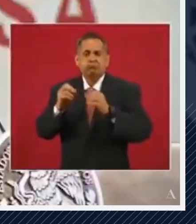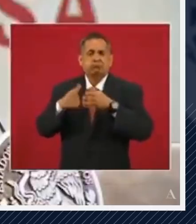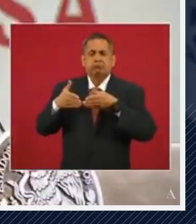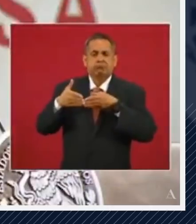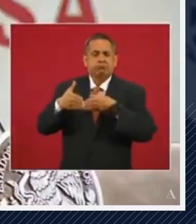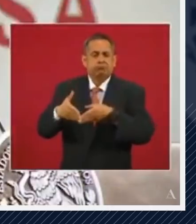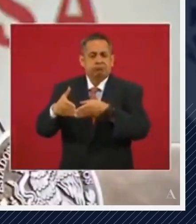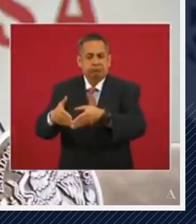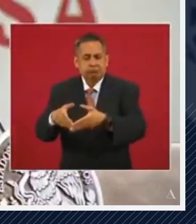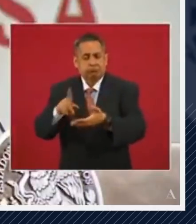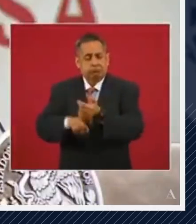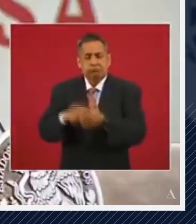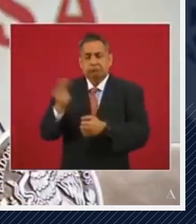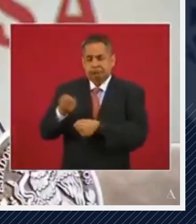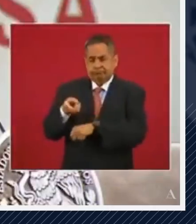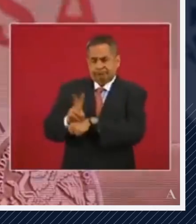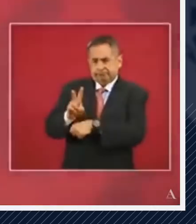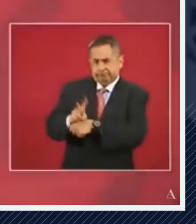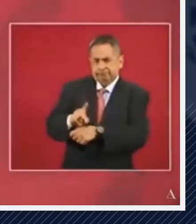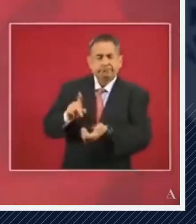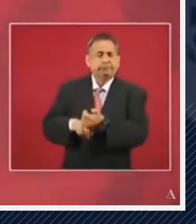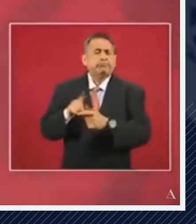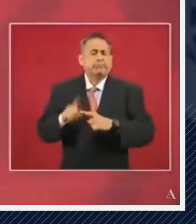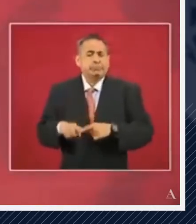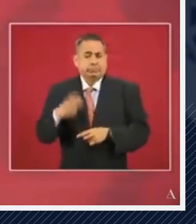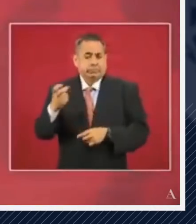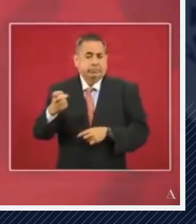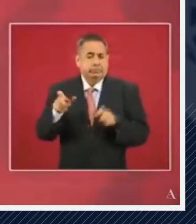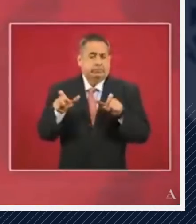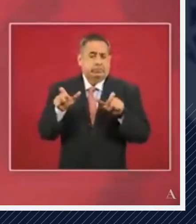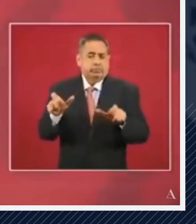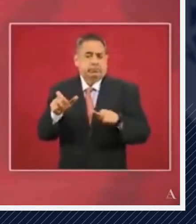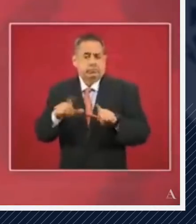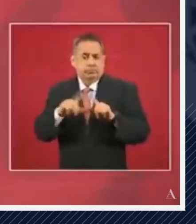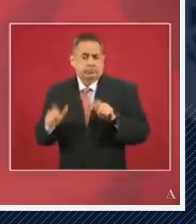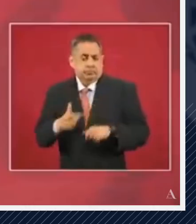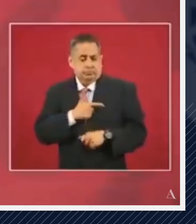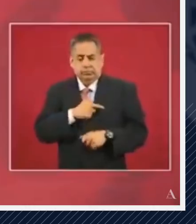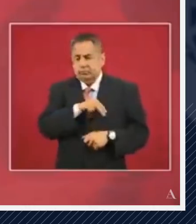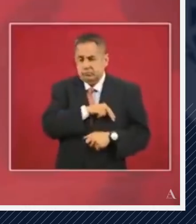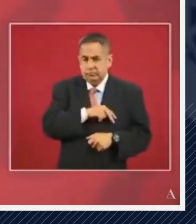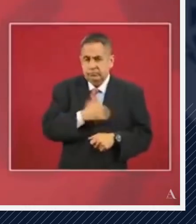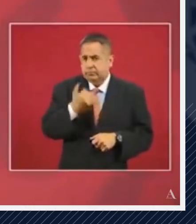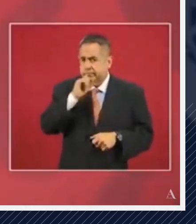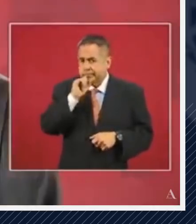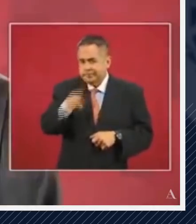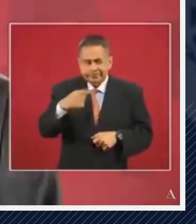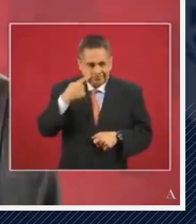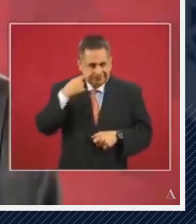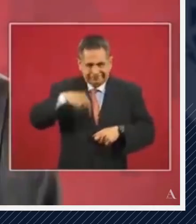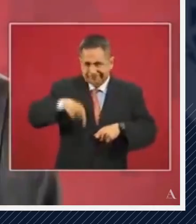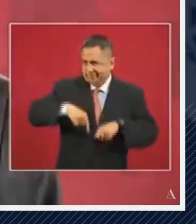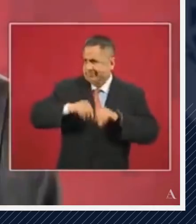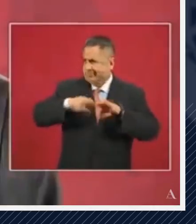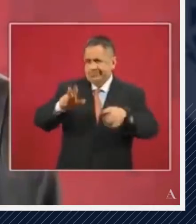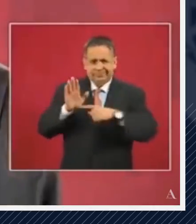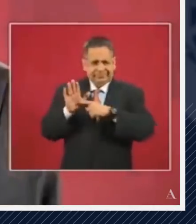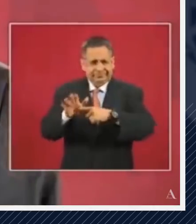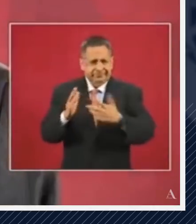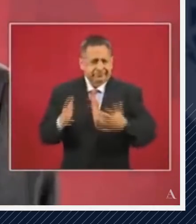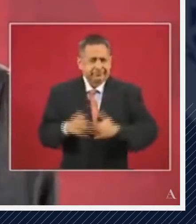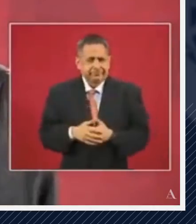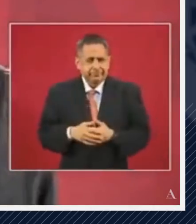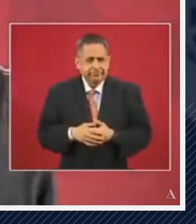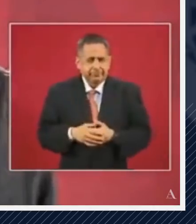política. El presidente no está acostumbrado a que le lleven un punto de vista diferente o una propuesta distinta a la que él